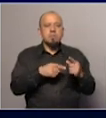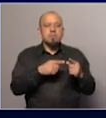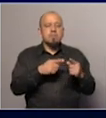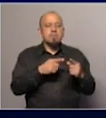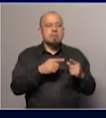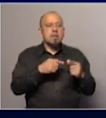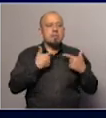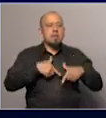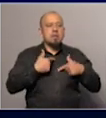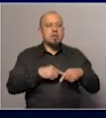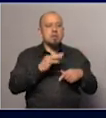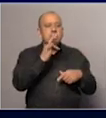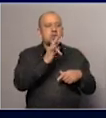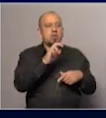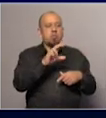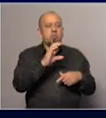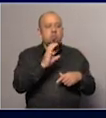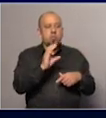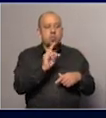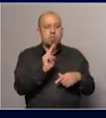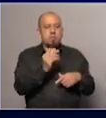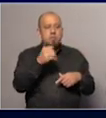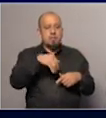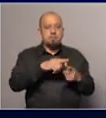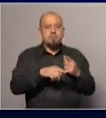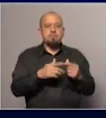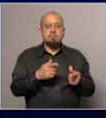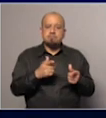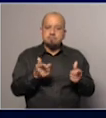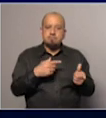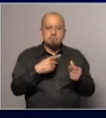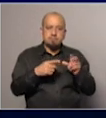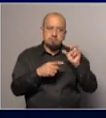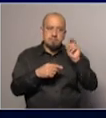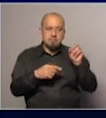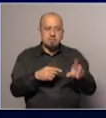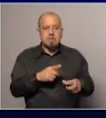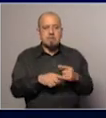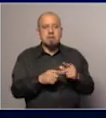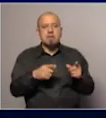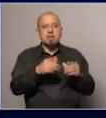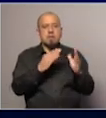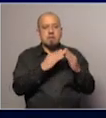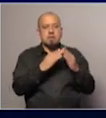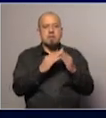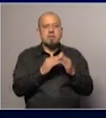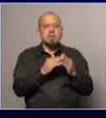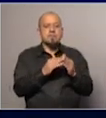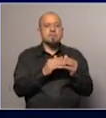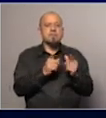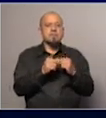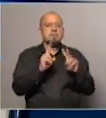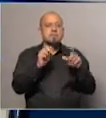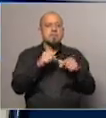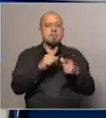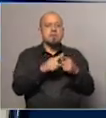fútbol pertenece al movimiento social que que ha tenido una mirada muy crítica de muchas posturas más allá de la vivienda con respecto a temas